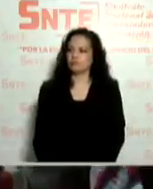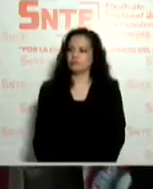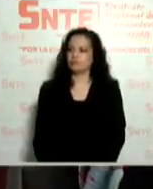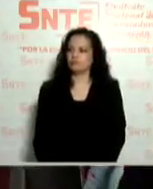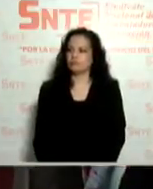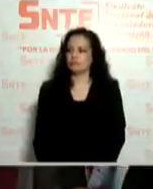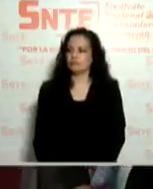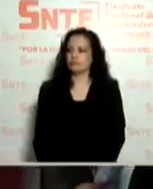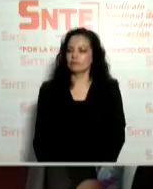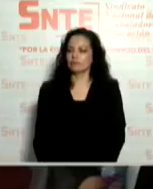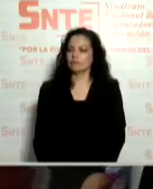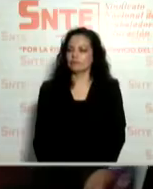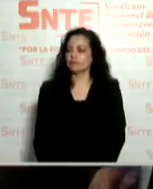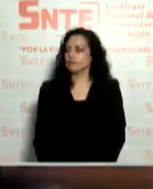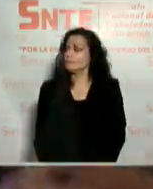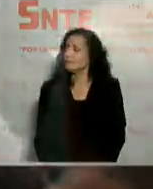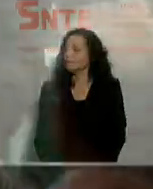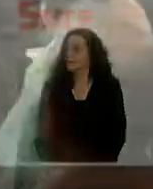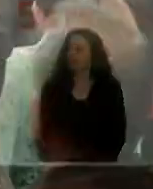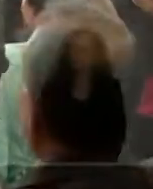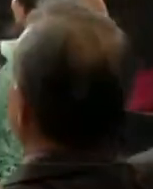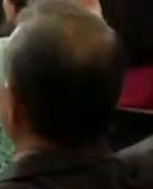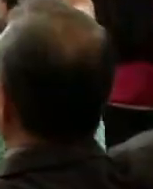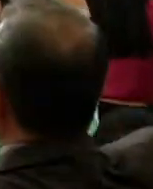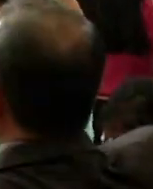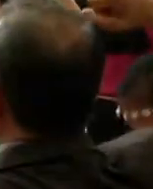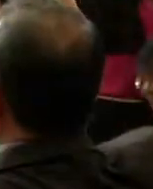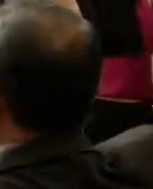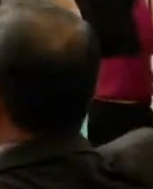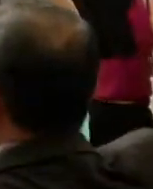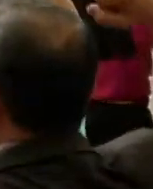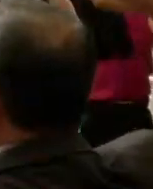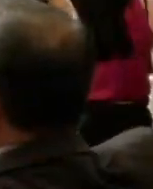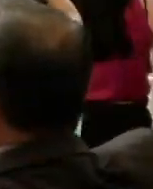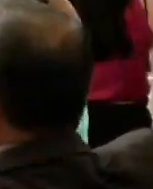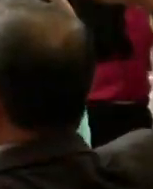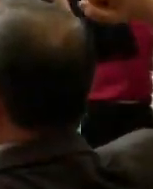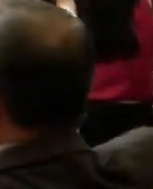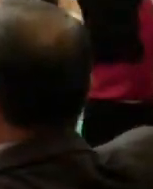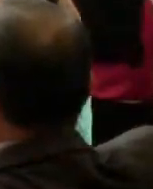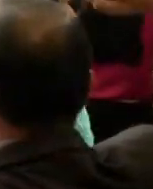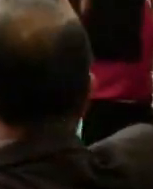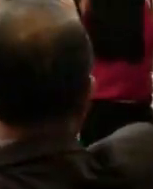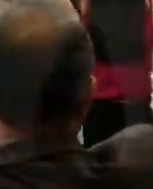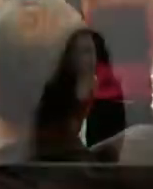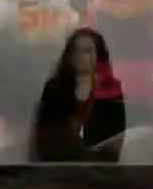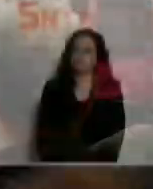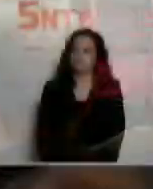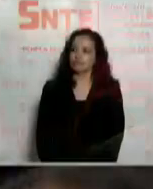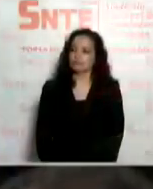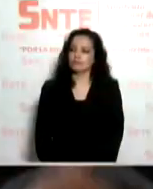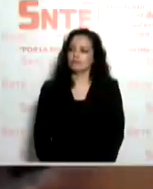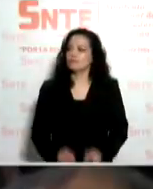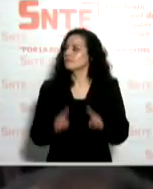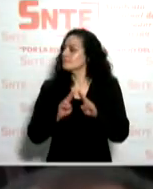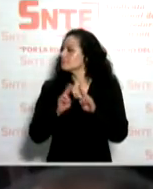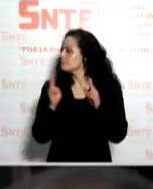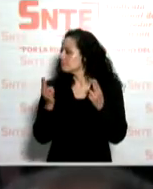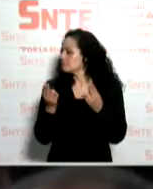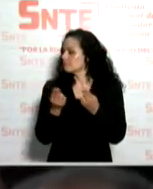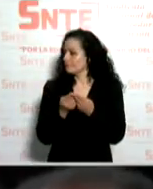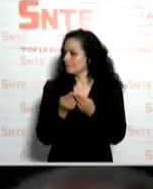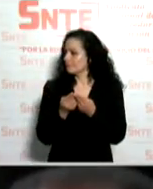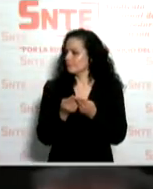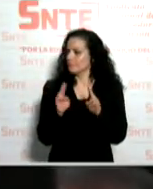CENTE, CENTE, CENTE, unidad, unidad, unidad,